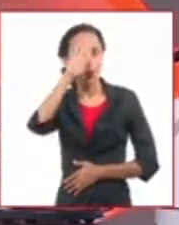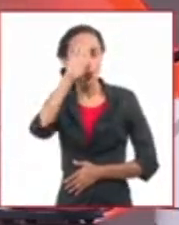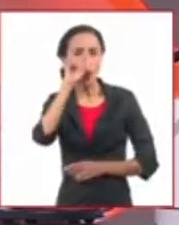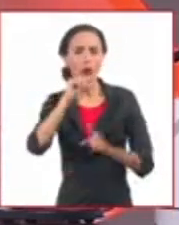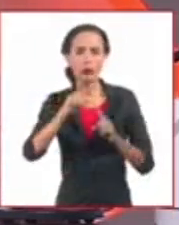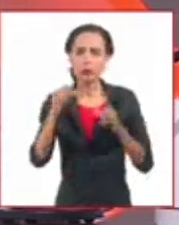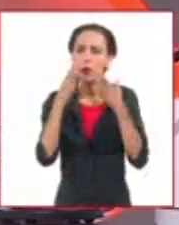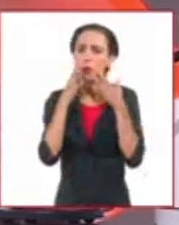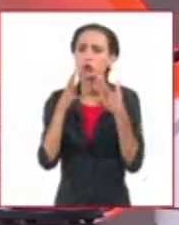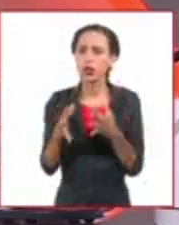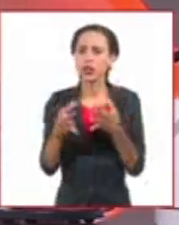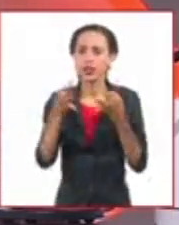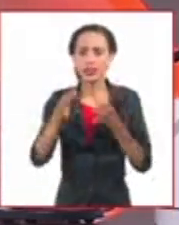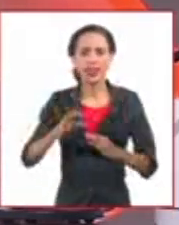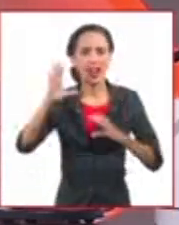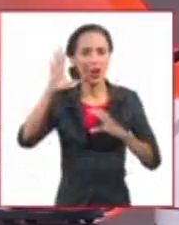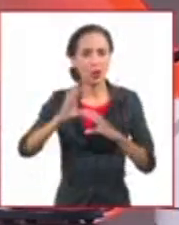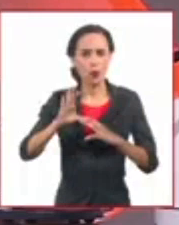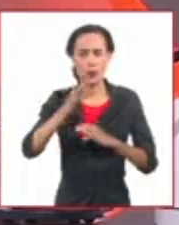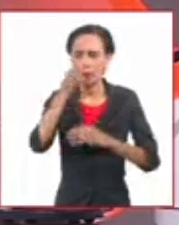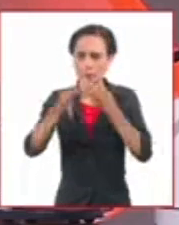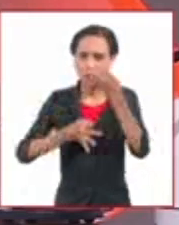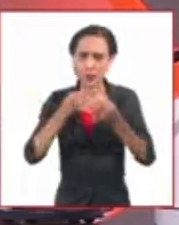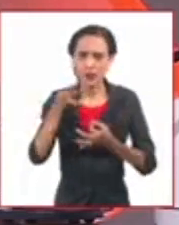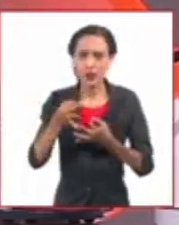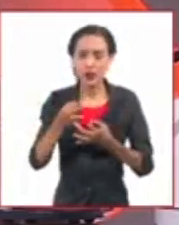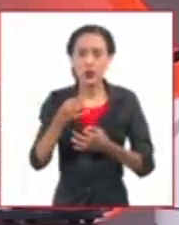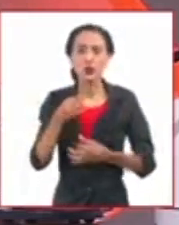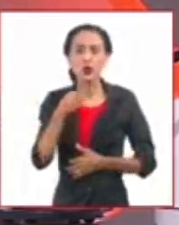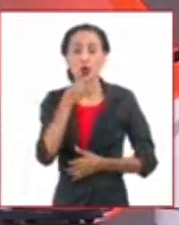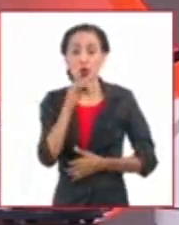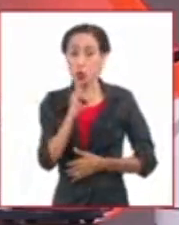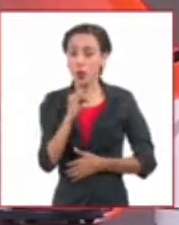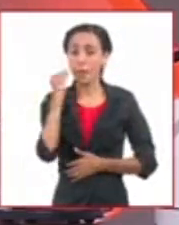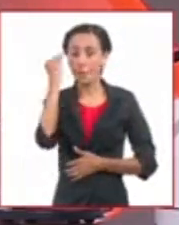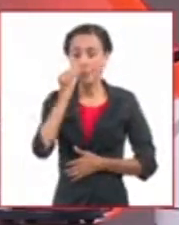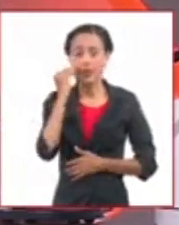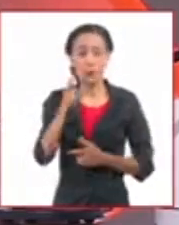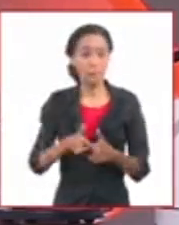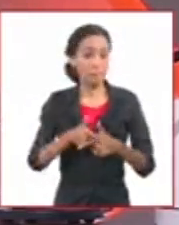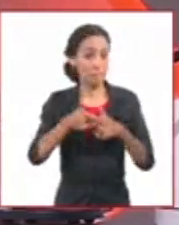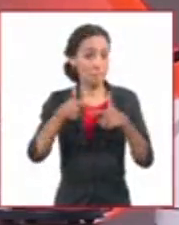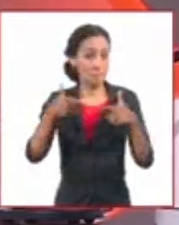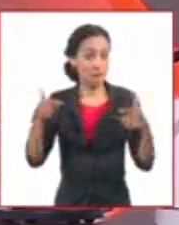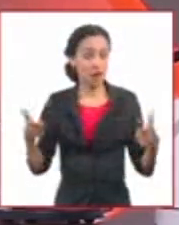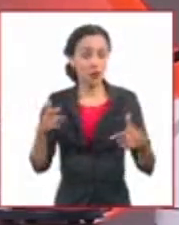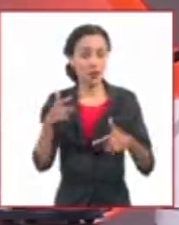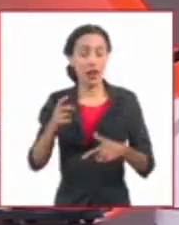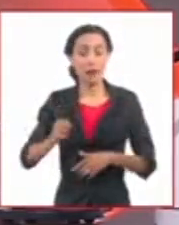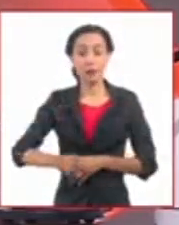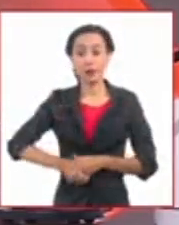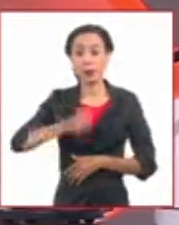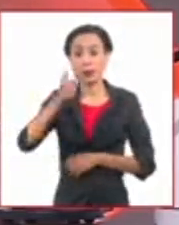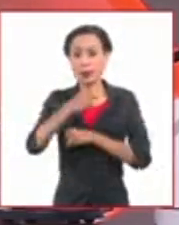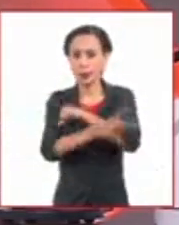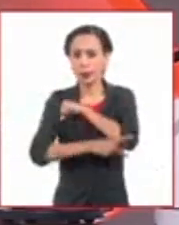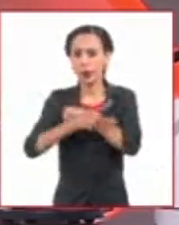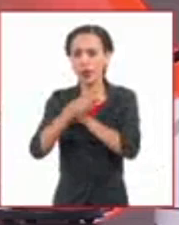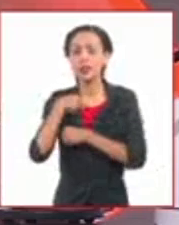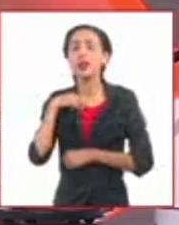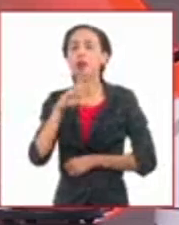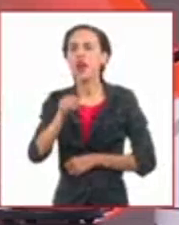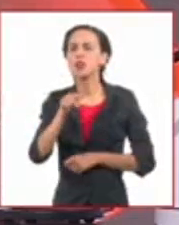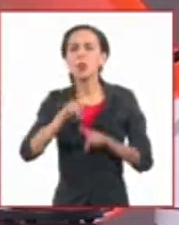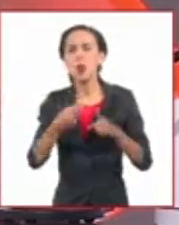en toda la cumbre yo no esperaría y casi puedo pronosticar que la mayoría de las y los jefes de estado se van a referir a esta exclusión